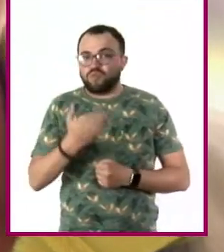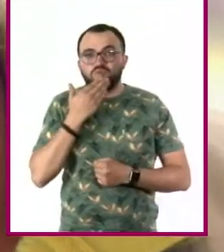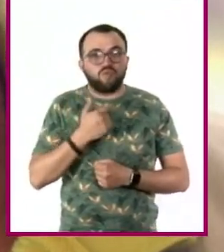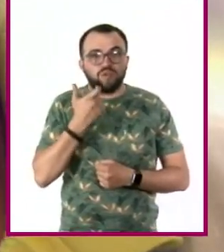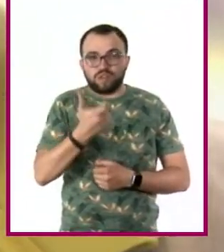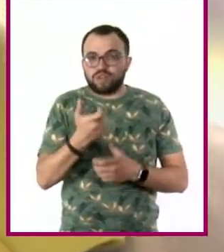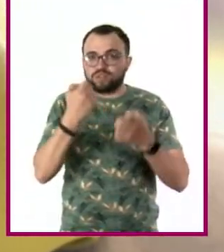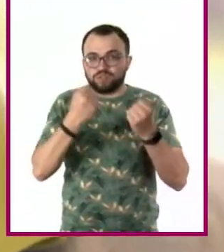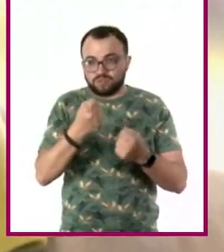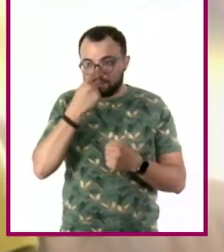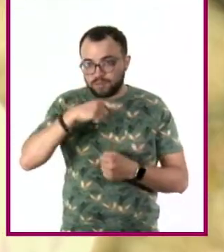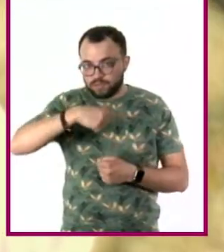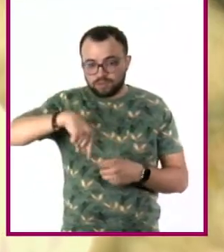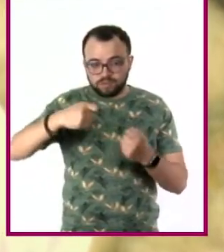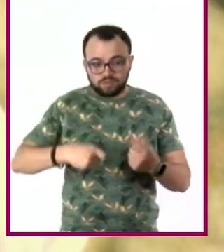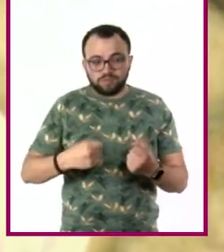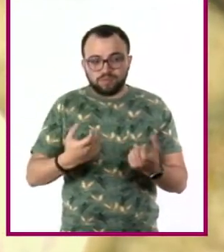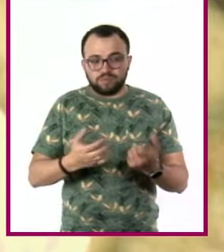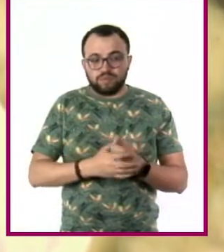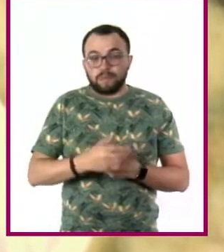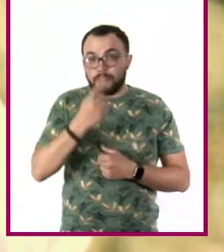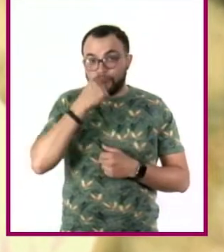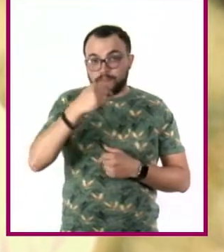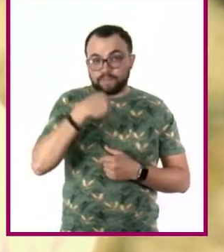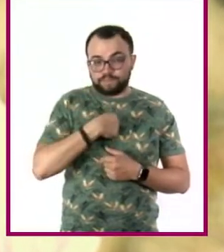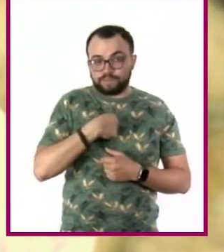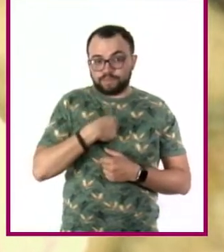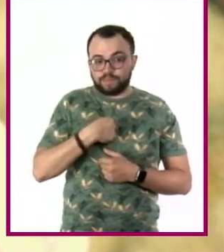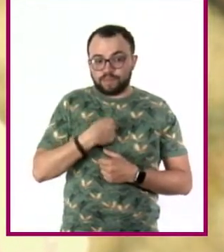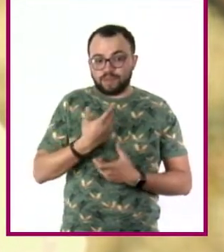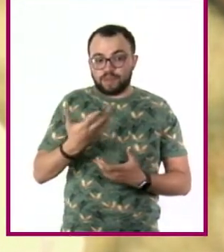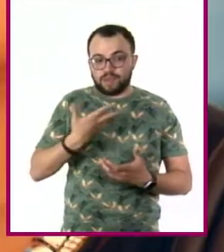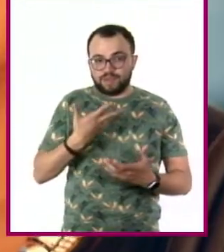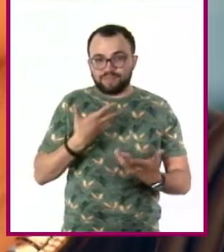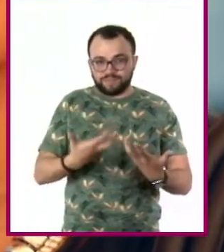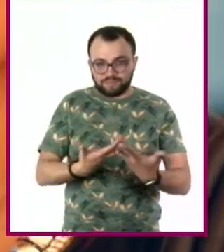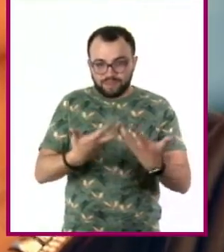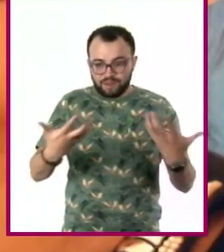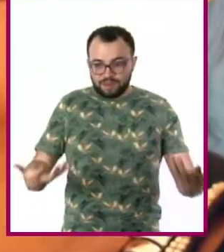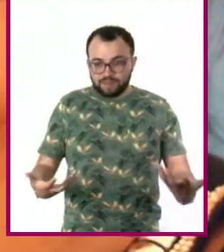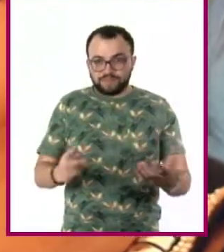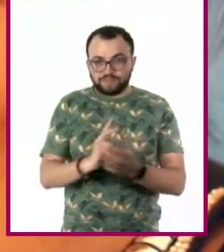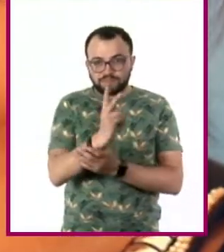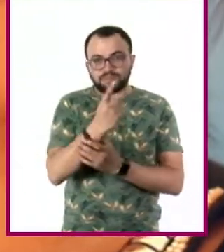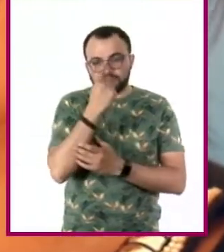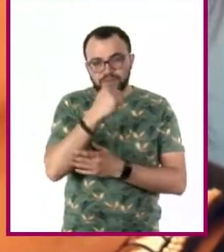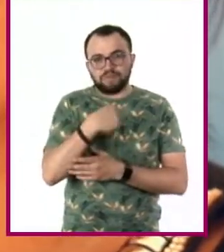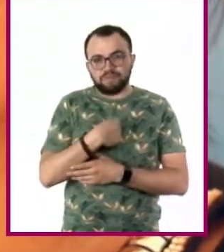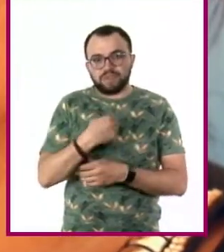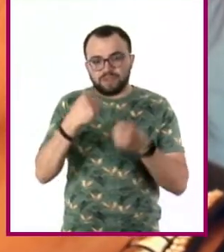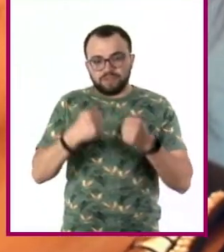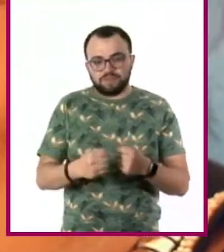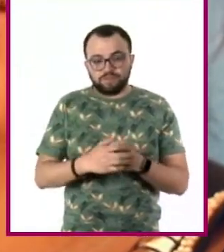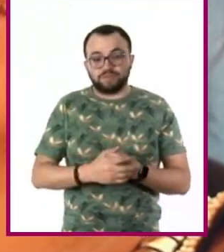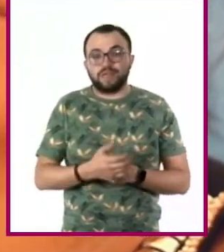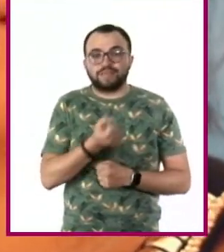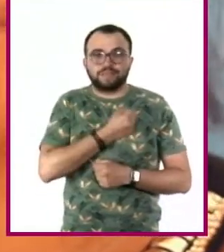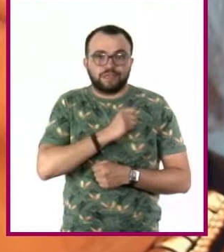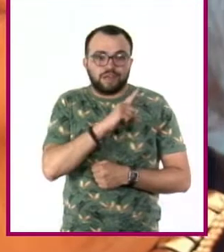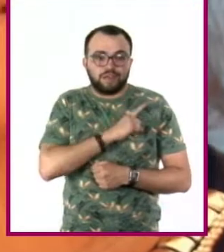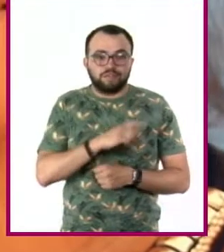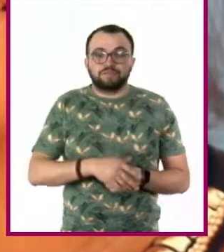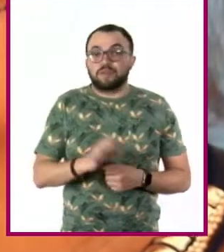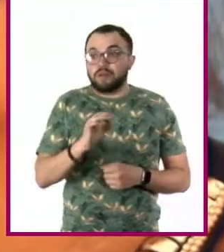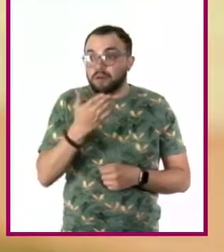para estar seguro, bueno, ya tenemos. Bueno, para mí tener un huerto es seguridad. La salud. Dijo, sin salud, uno enfermo, ¿qué?